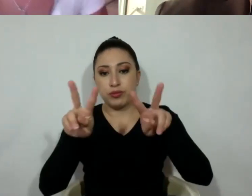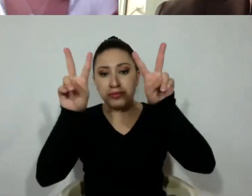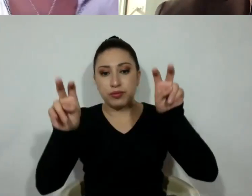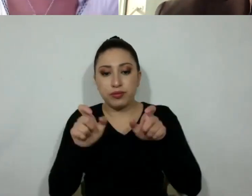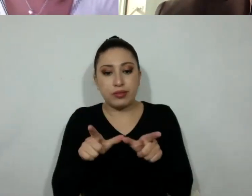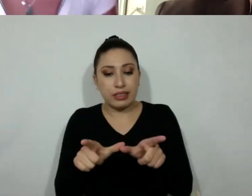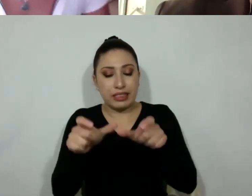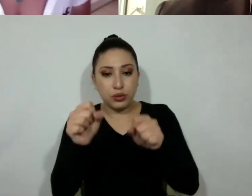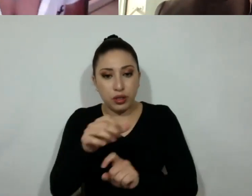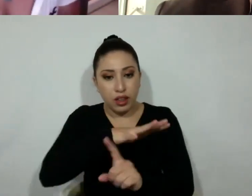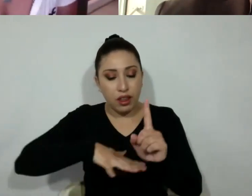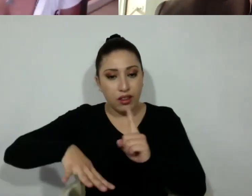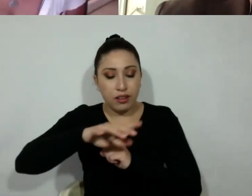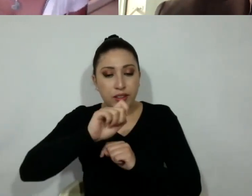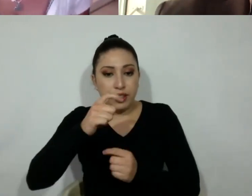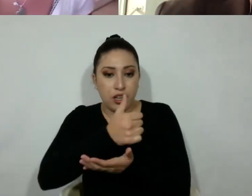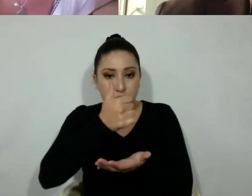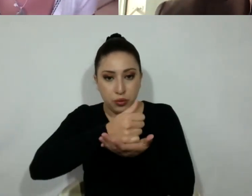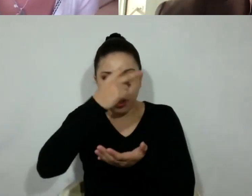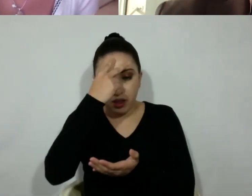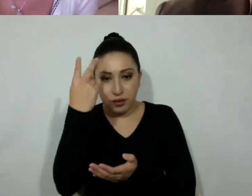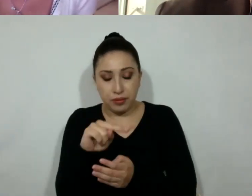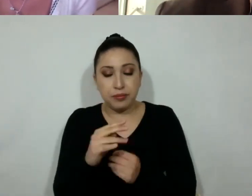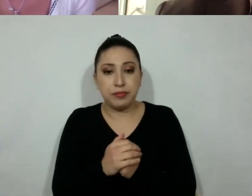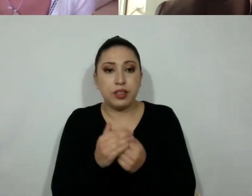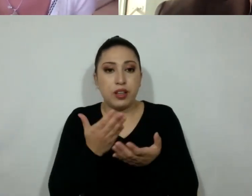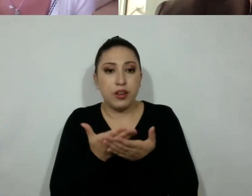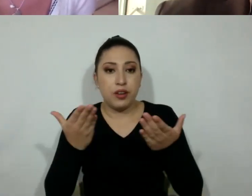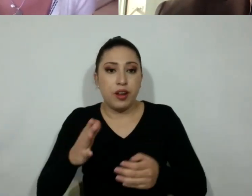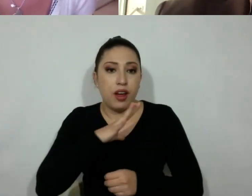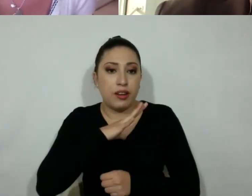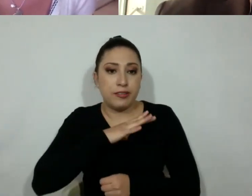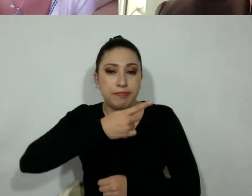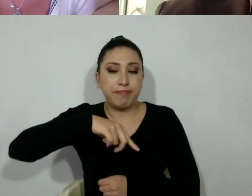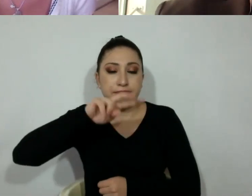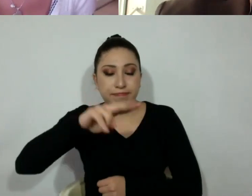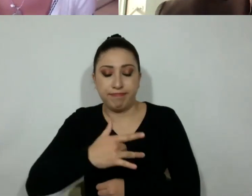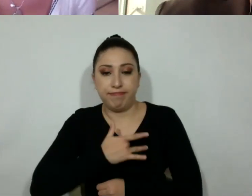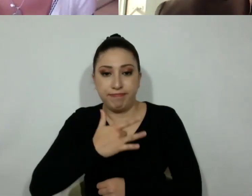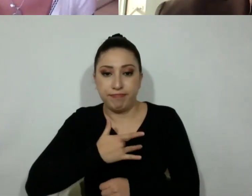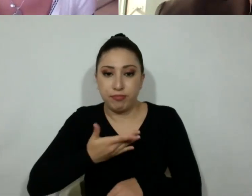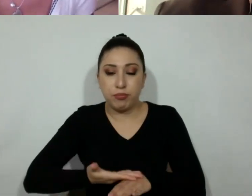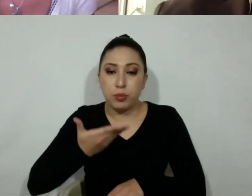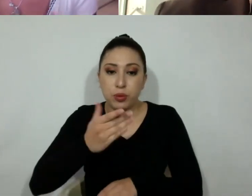Muchísimas gracias. Hoy estamos pues de manteles largos. Un